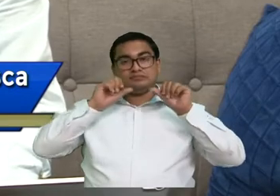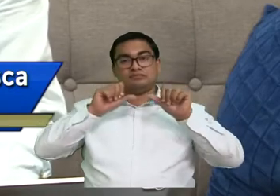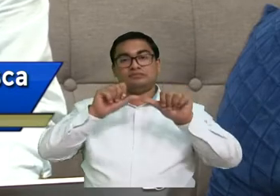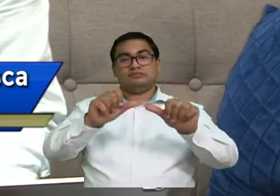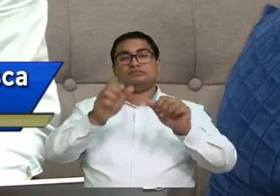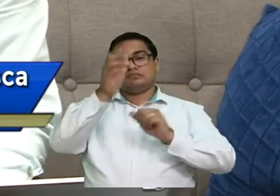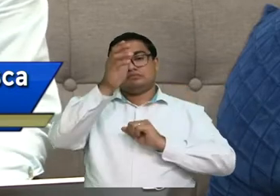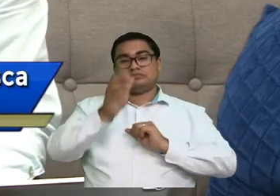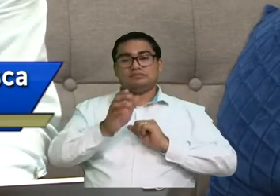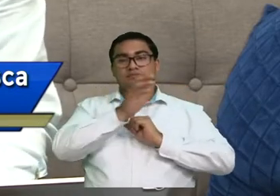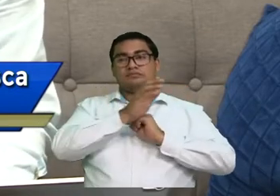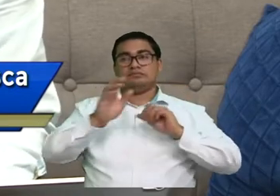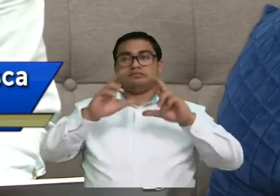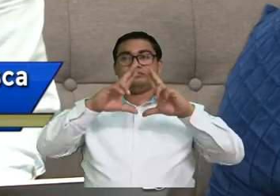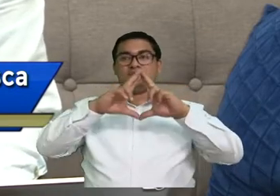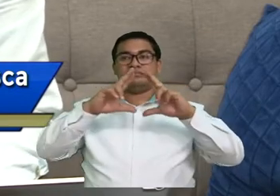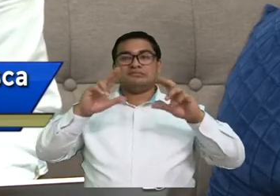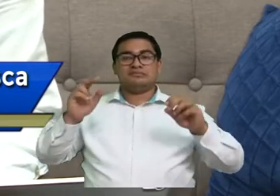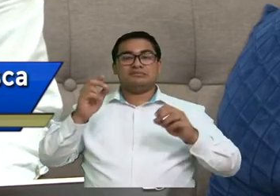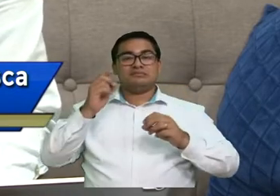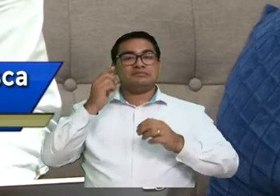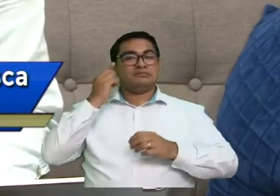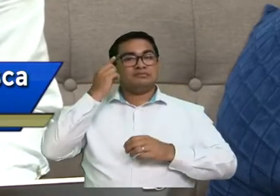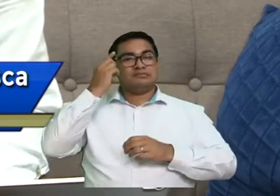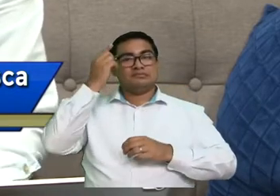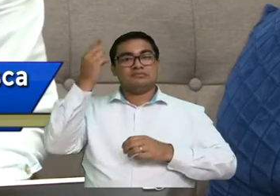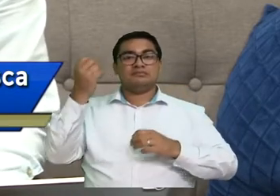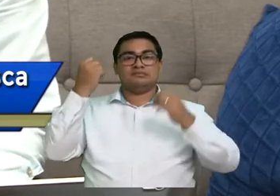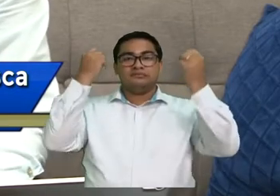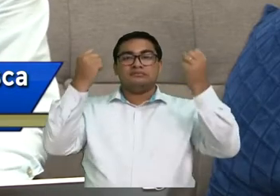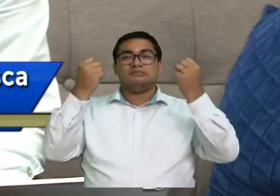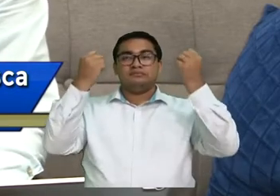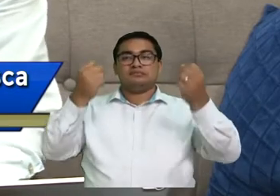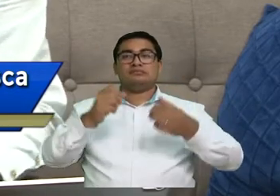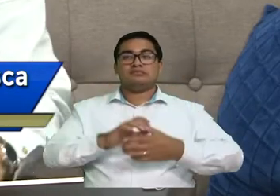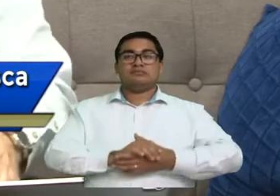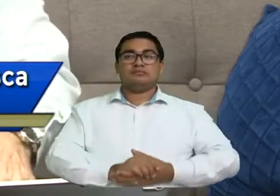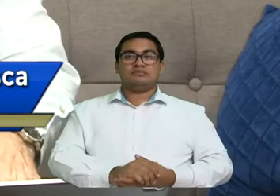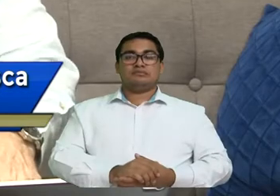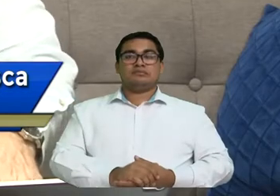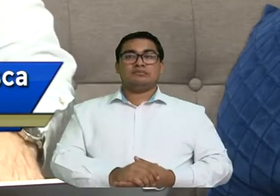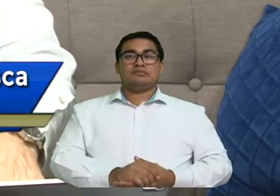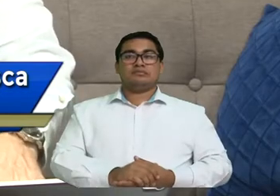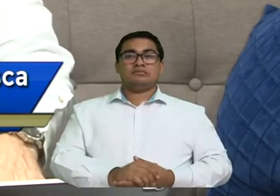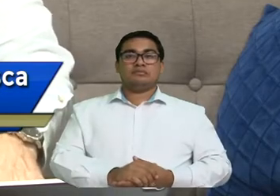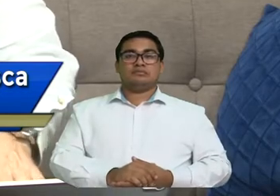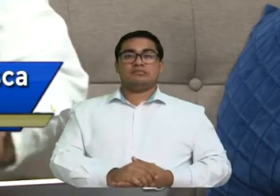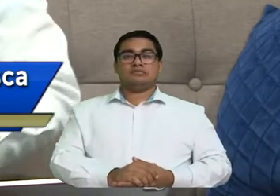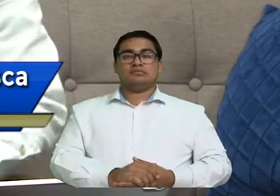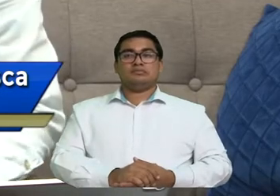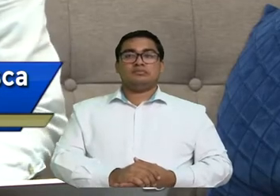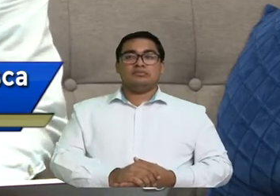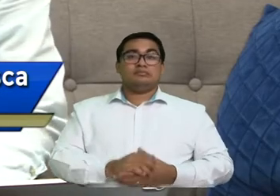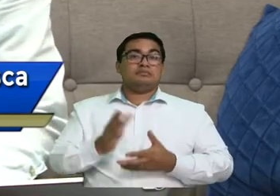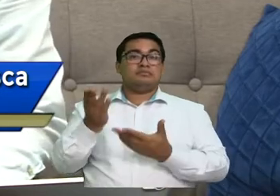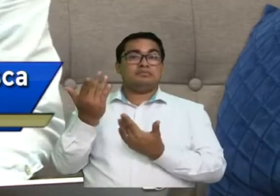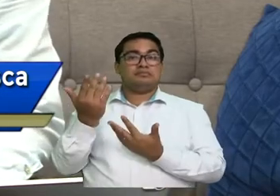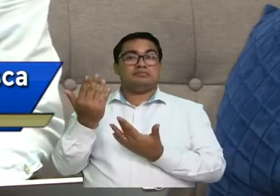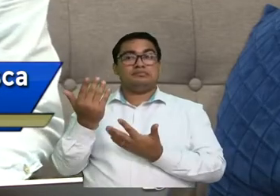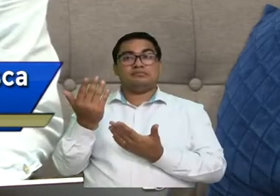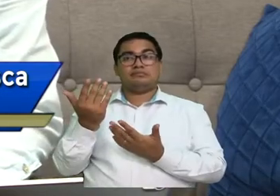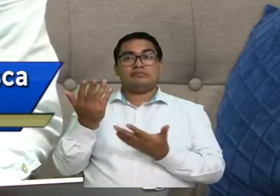Seguimos bendecidos, seguimos prosperando y seguimos construyendo victorias. Entonces, esperábamos nosotros